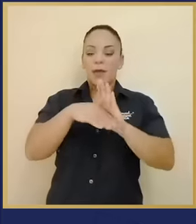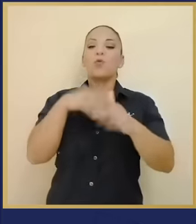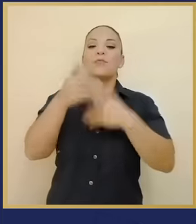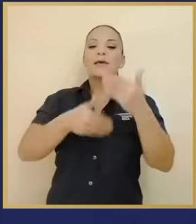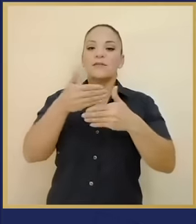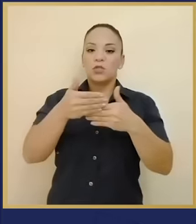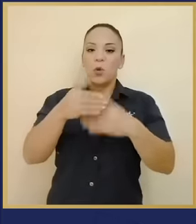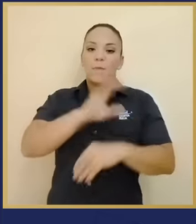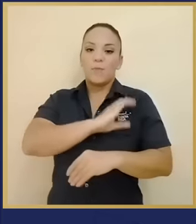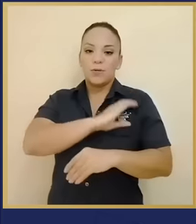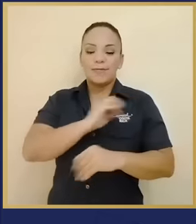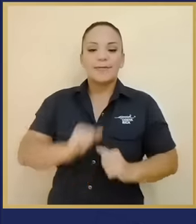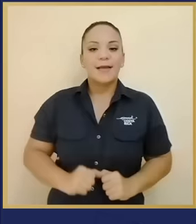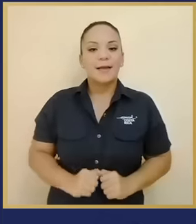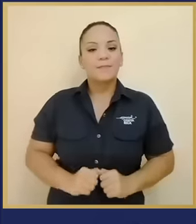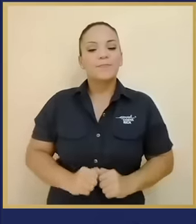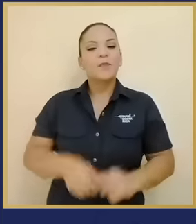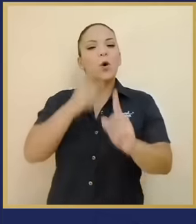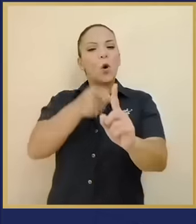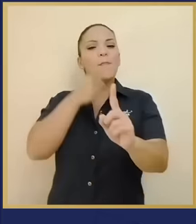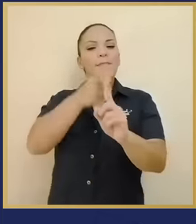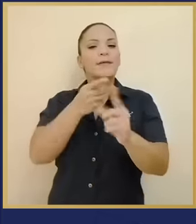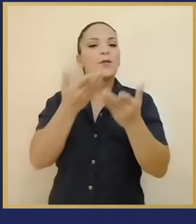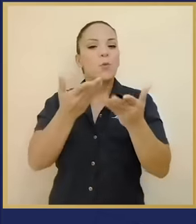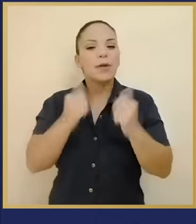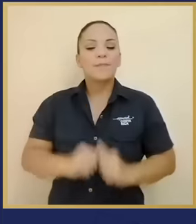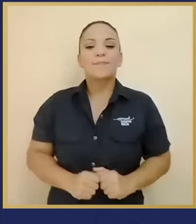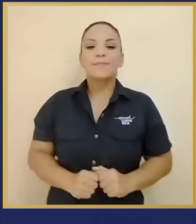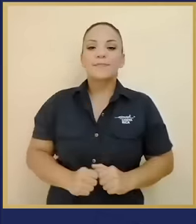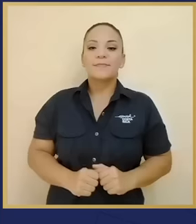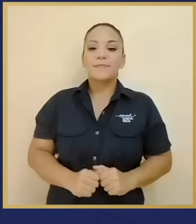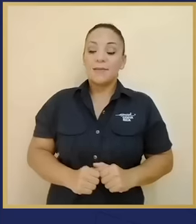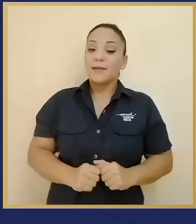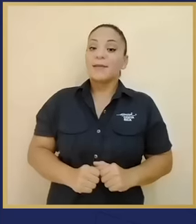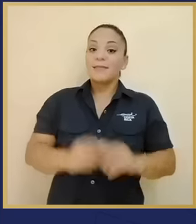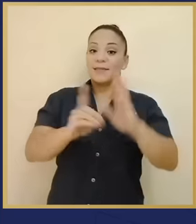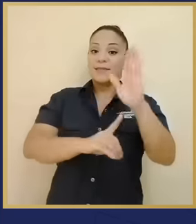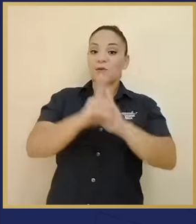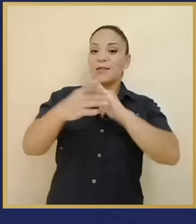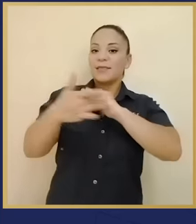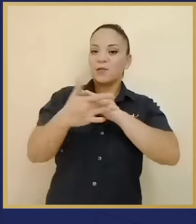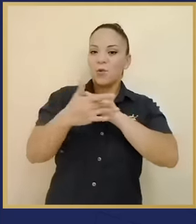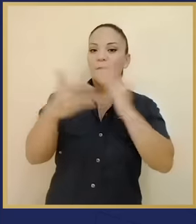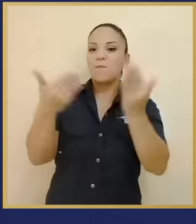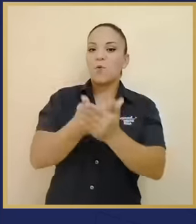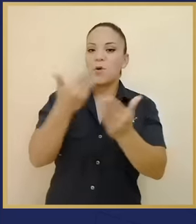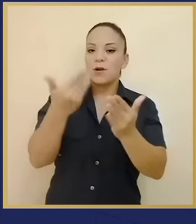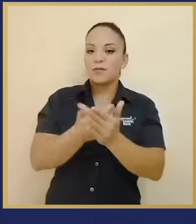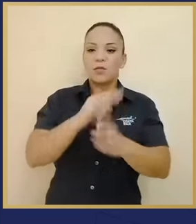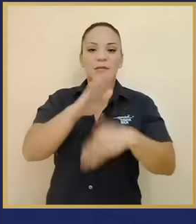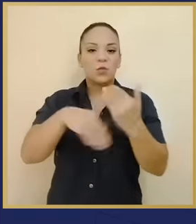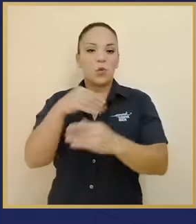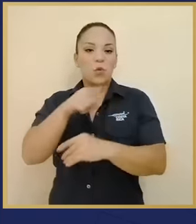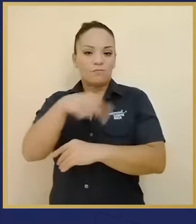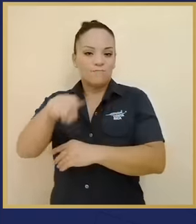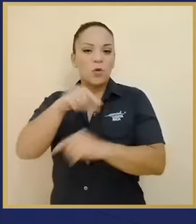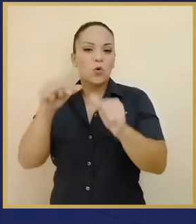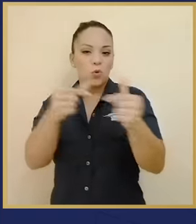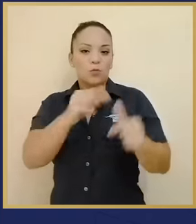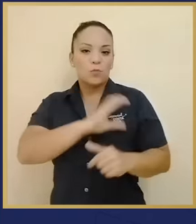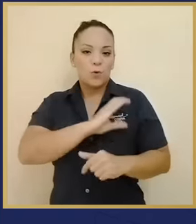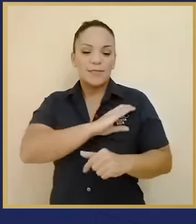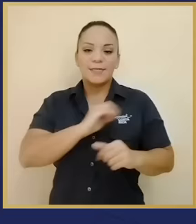modelo de gestión policial, el cual tiene como fin principal el desarrollo tecnológico y la modernización de la